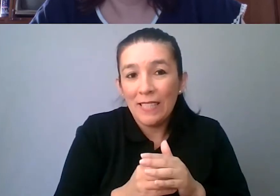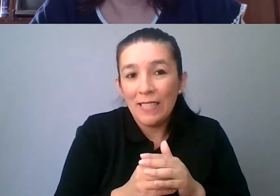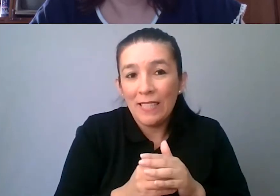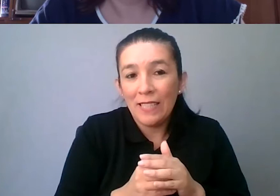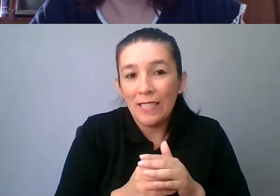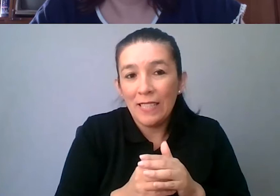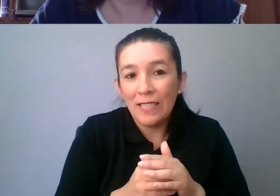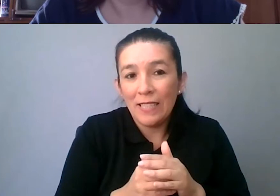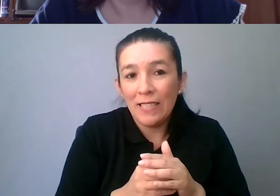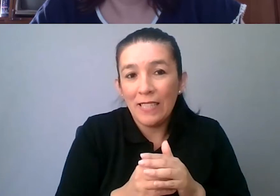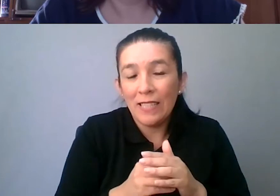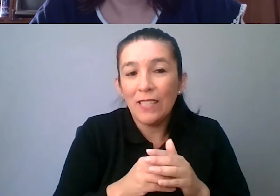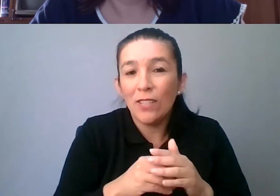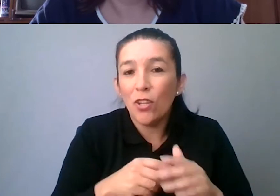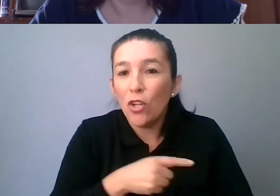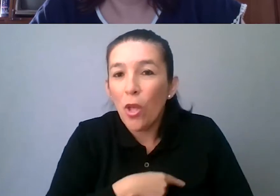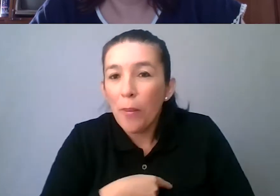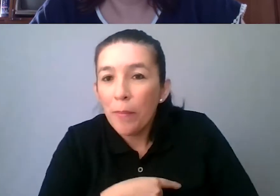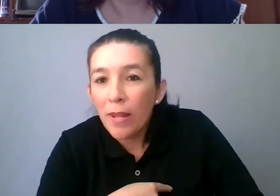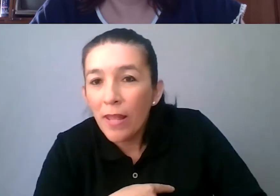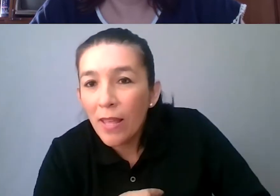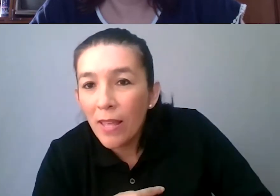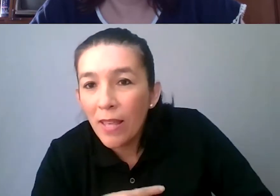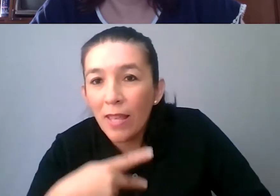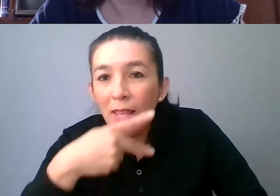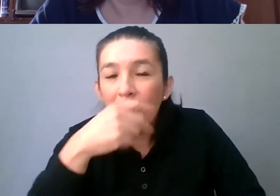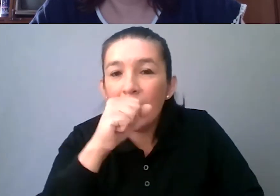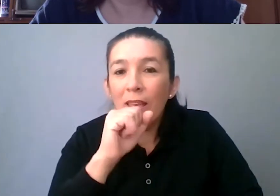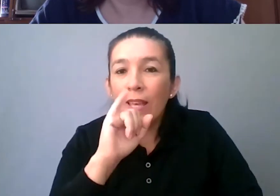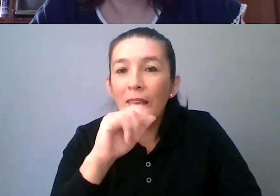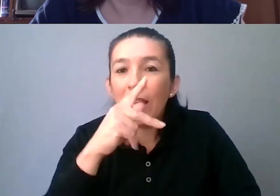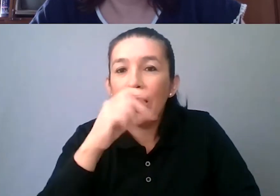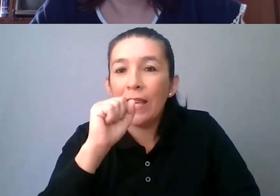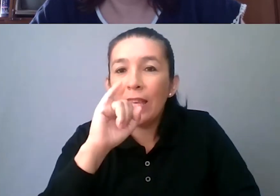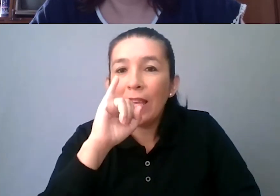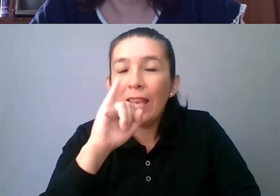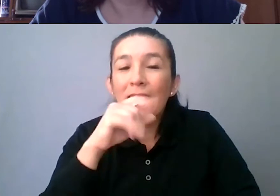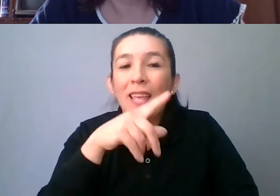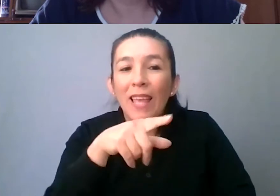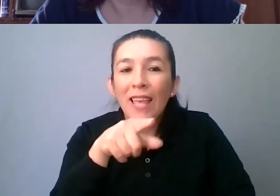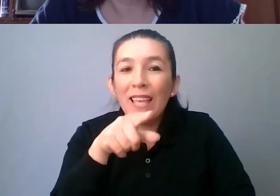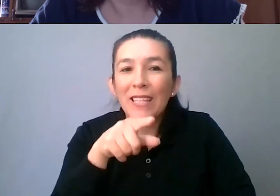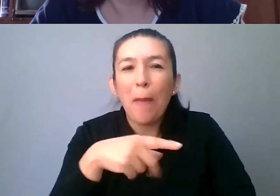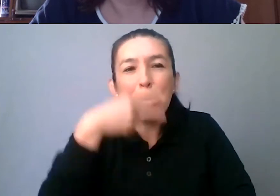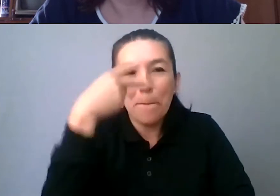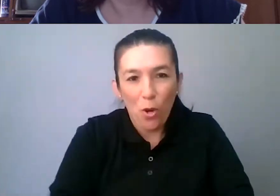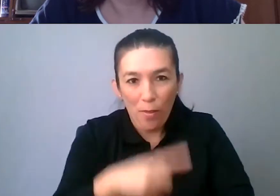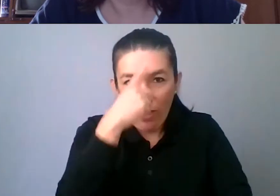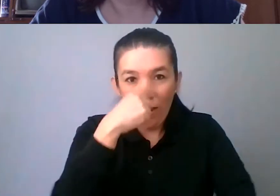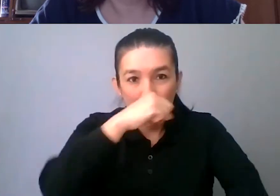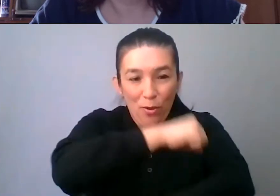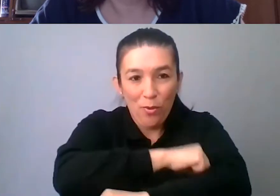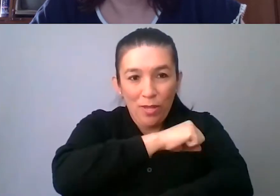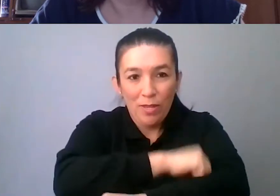se transforma en un kaikai. El kaikai es la figura propia de Rapa Nui,